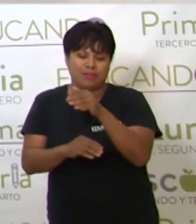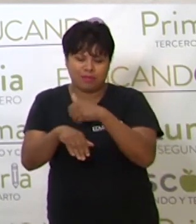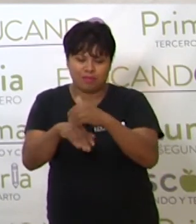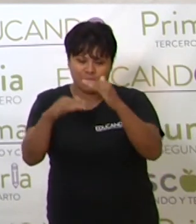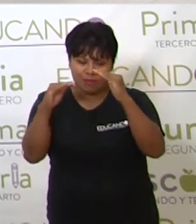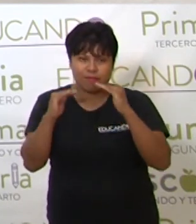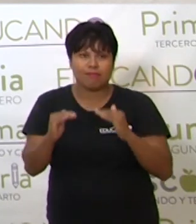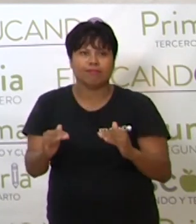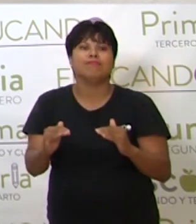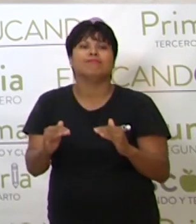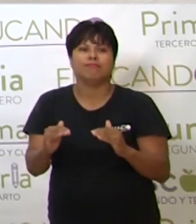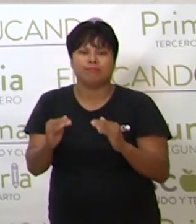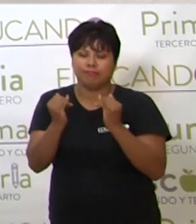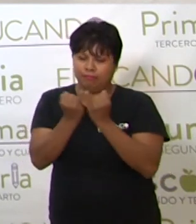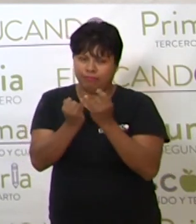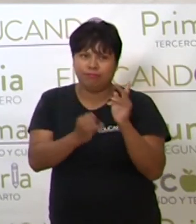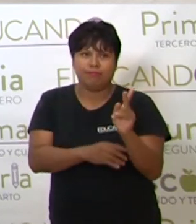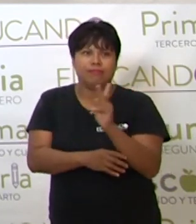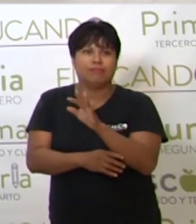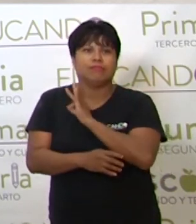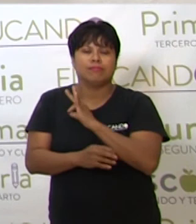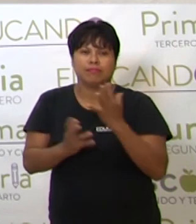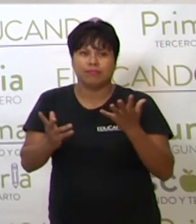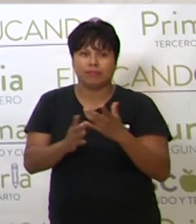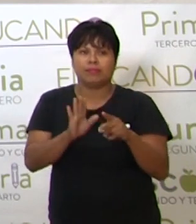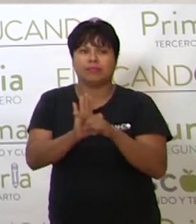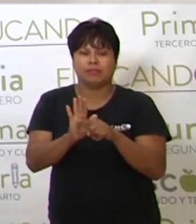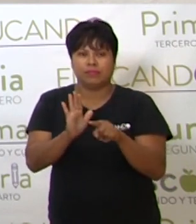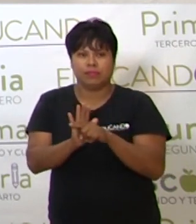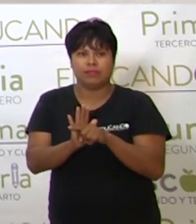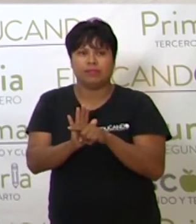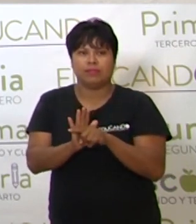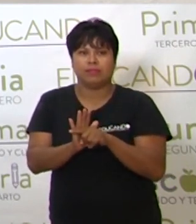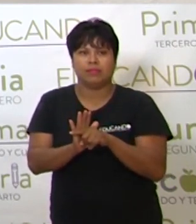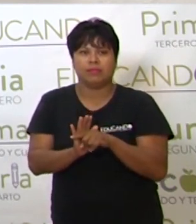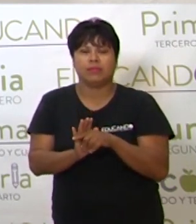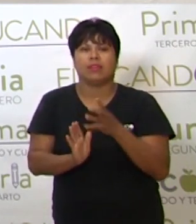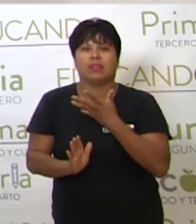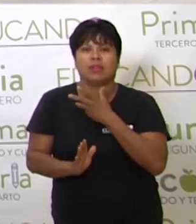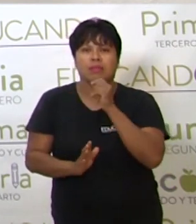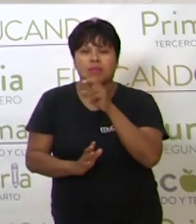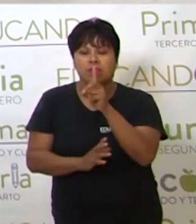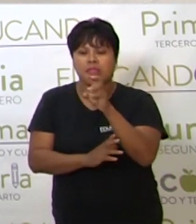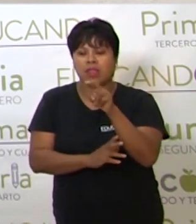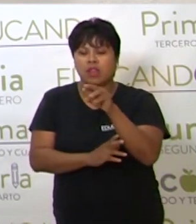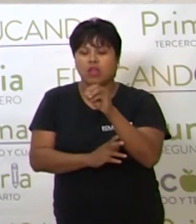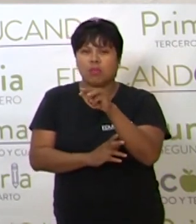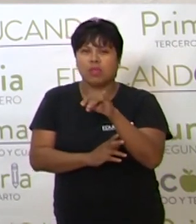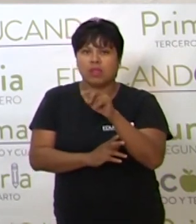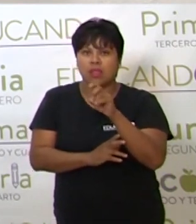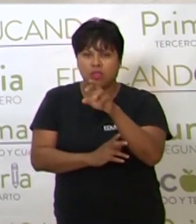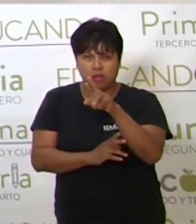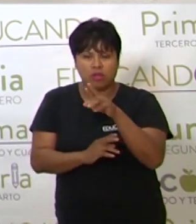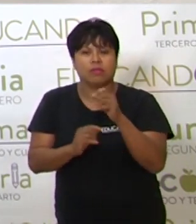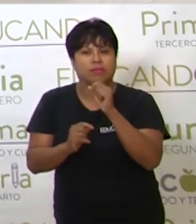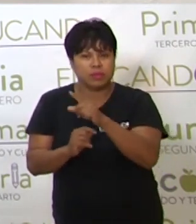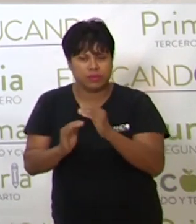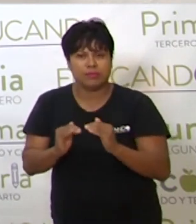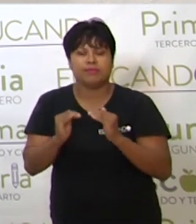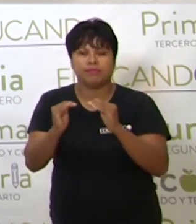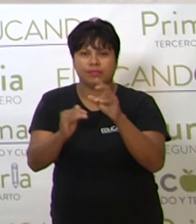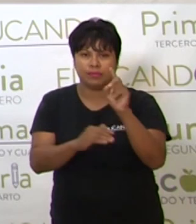en este tipo de fracciones este porque cuando que tienen el mismo denominador simplemente se corre el denominador